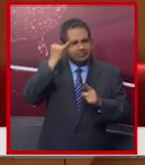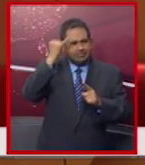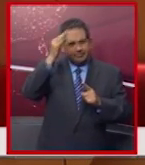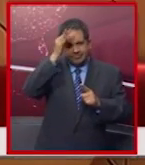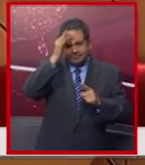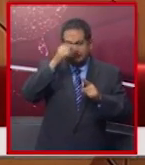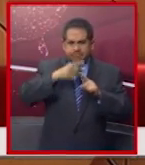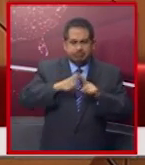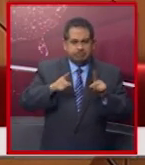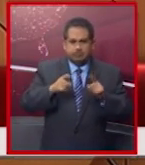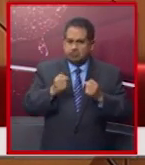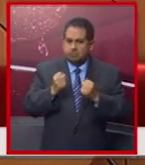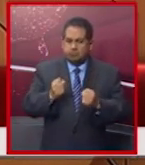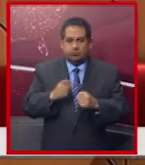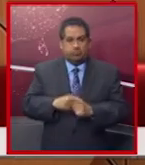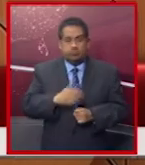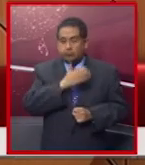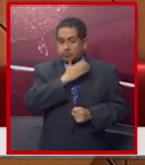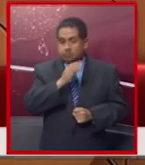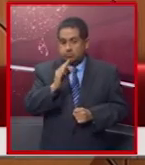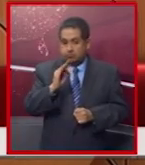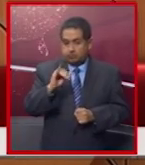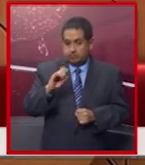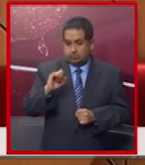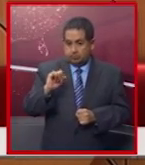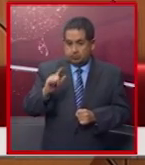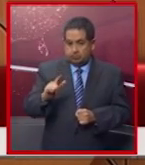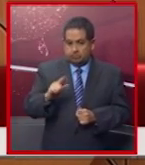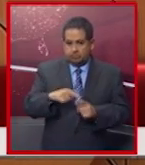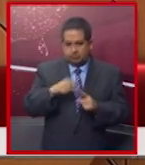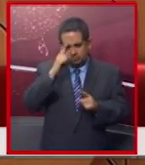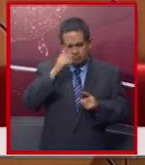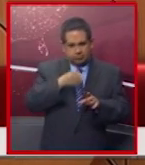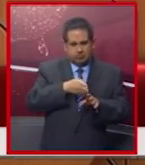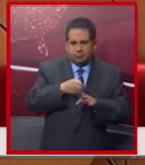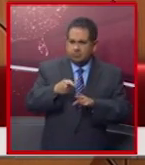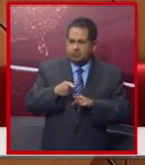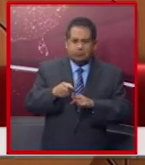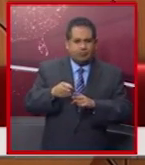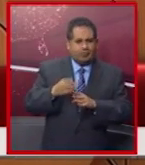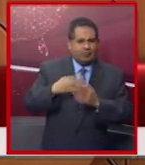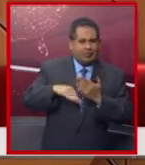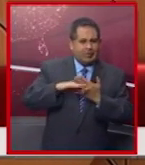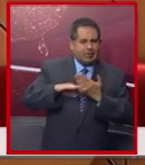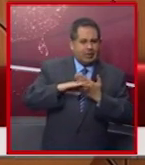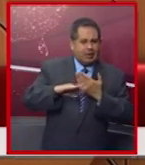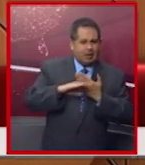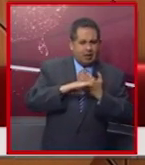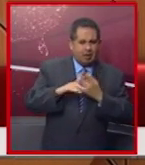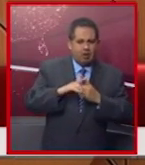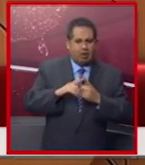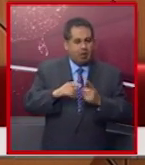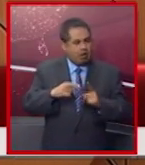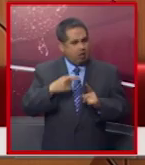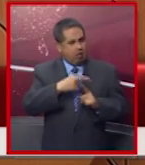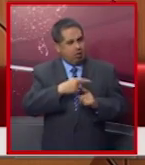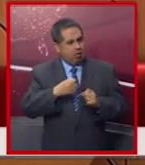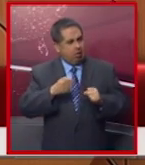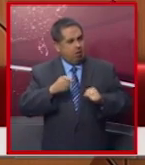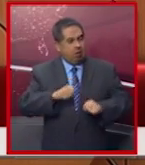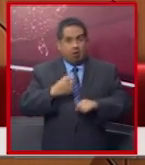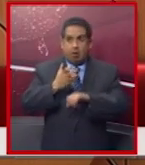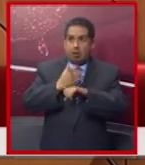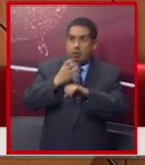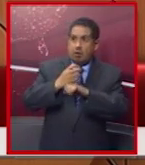ideológicos. Fidel Castro erigió el peor de los insultos contra el soberbio poder yanqui de